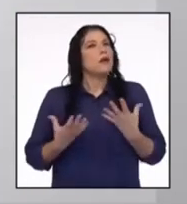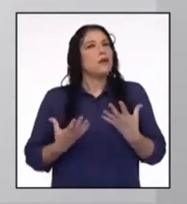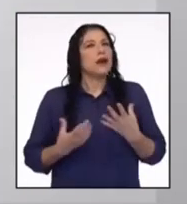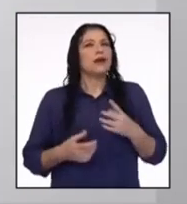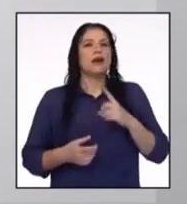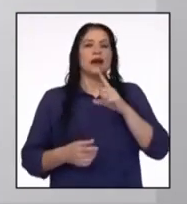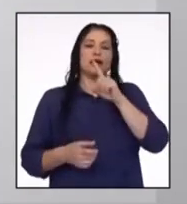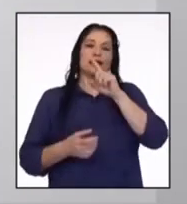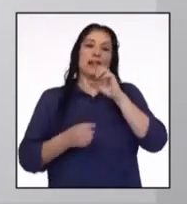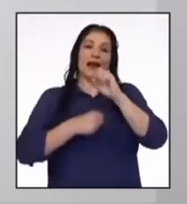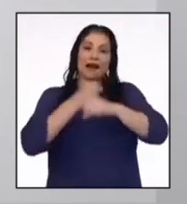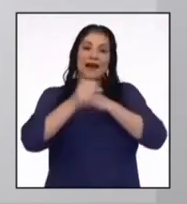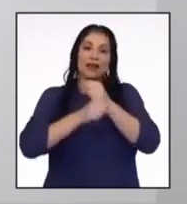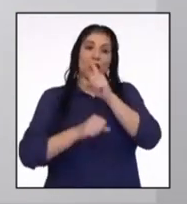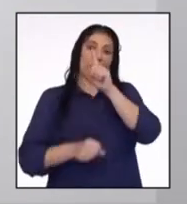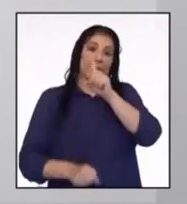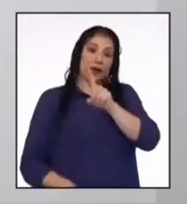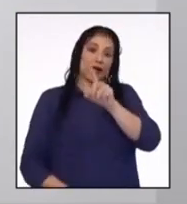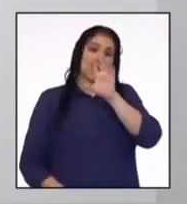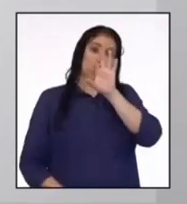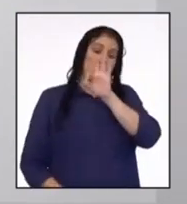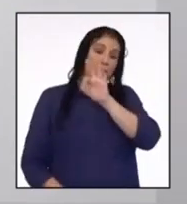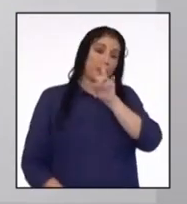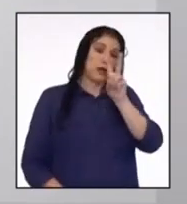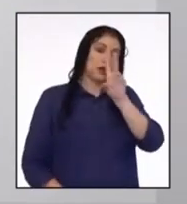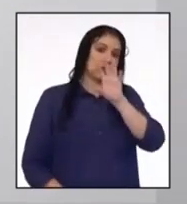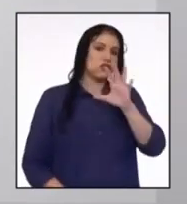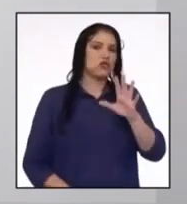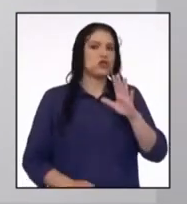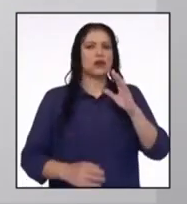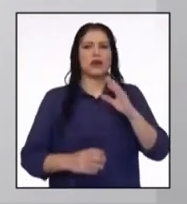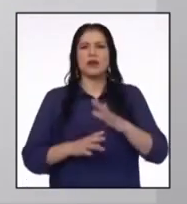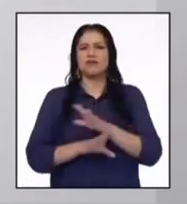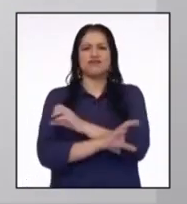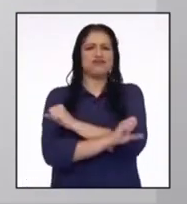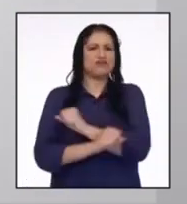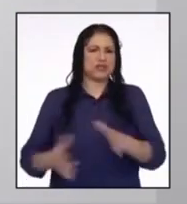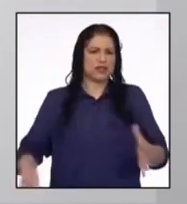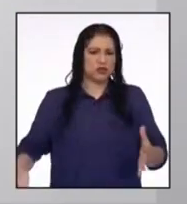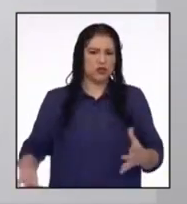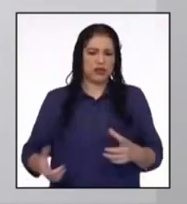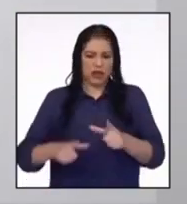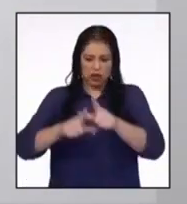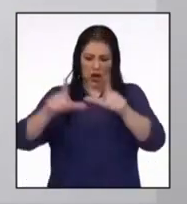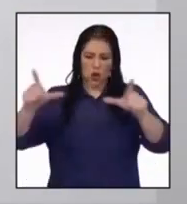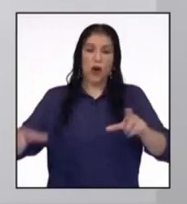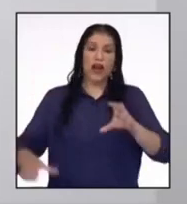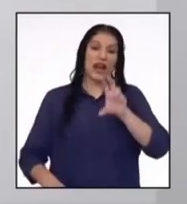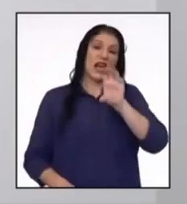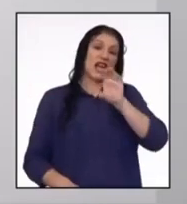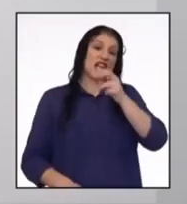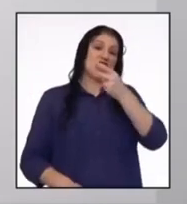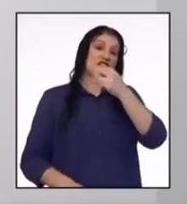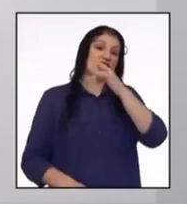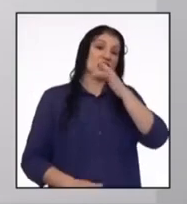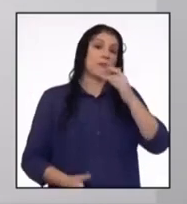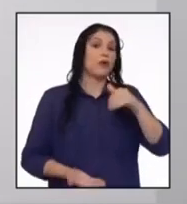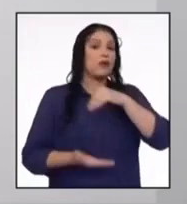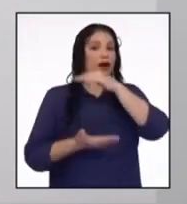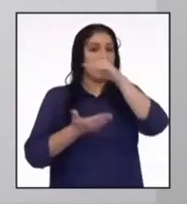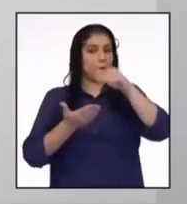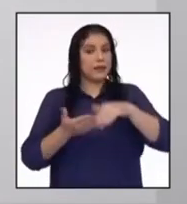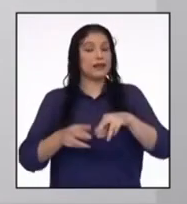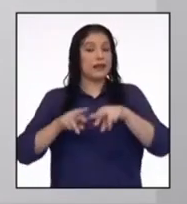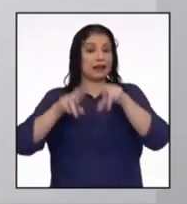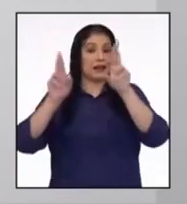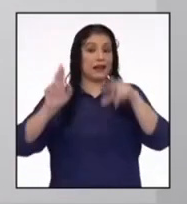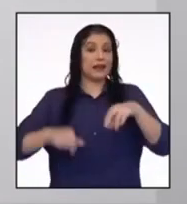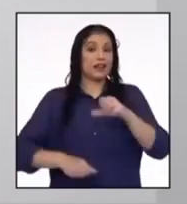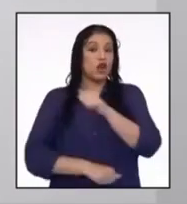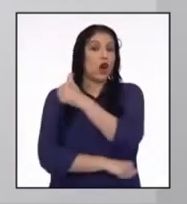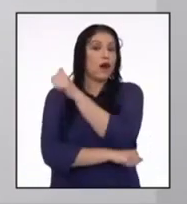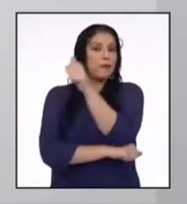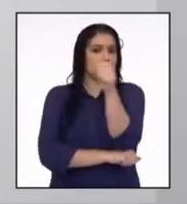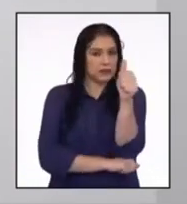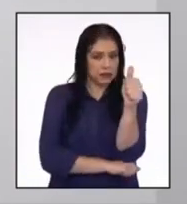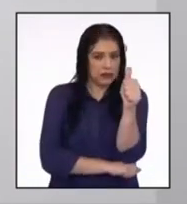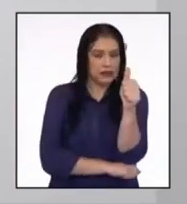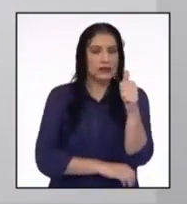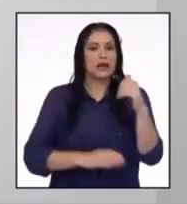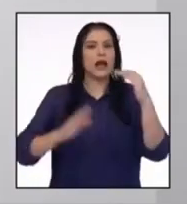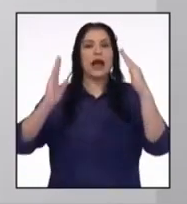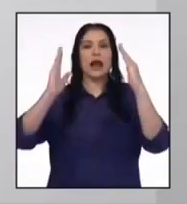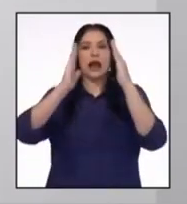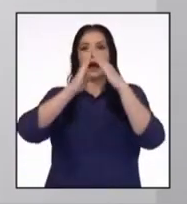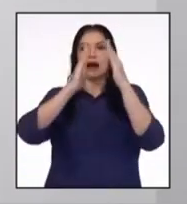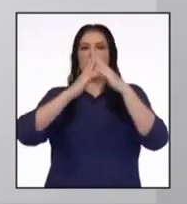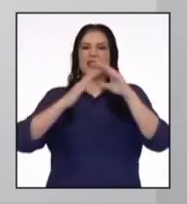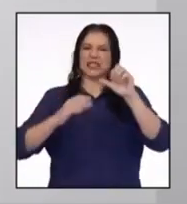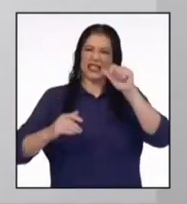de 1928 que destruyó casi totalmente Chachapoyas, capital de la región Amazonas. Las casas